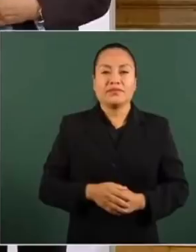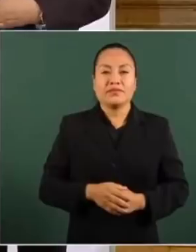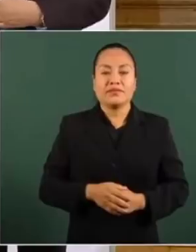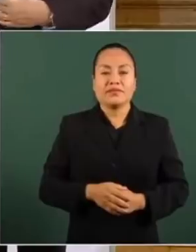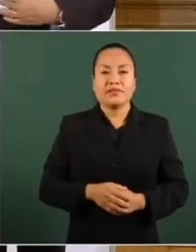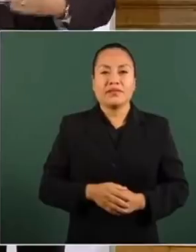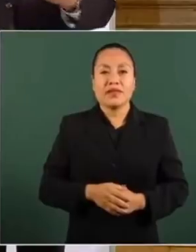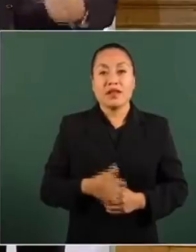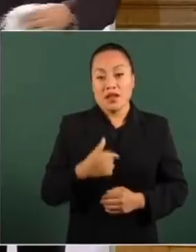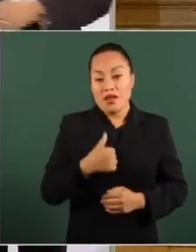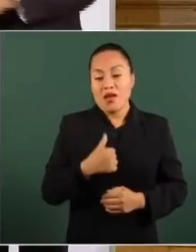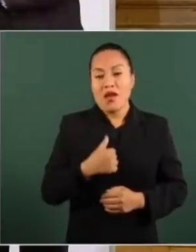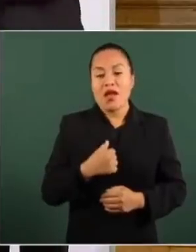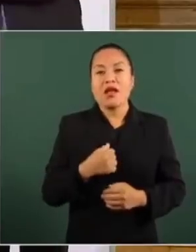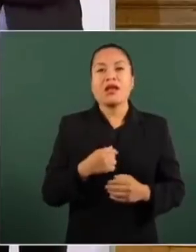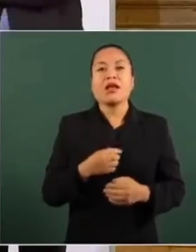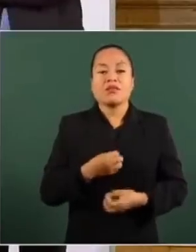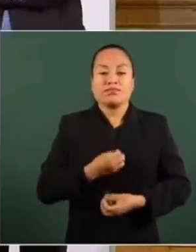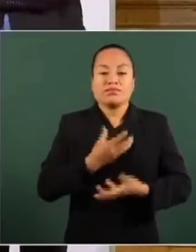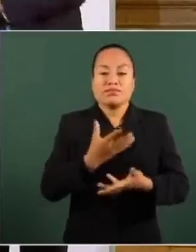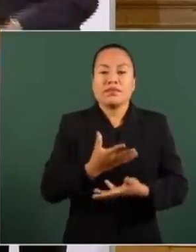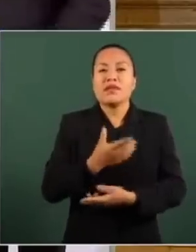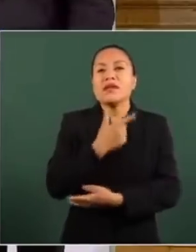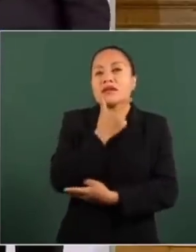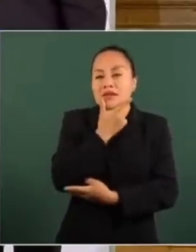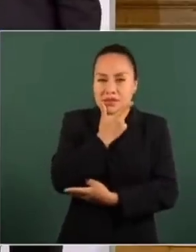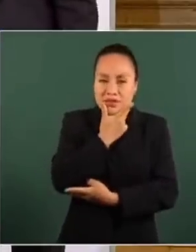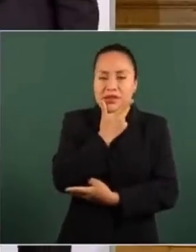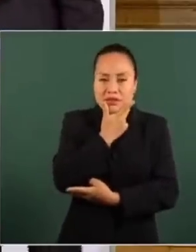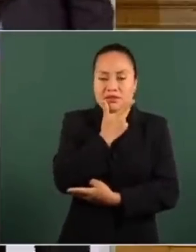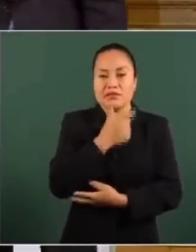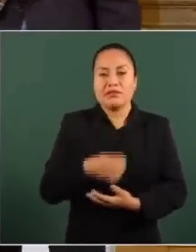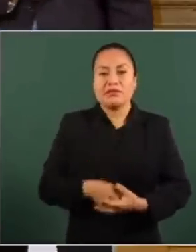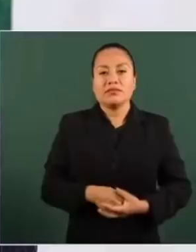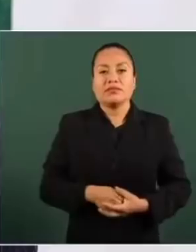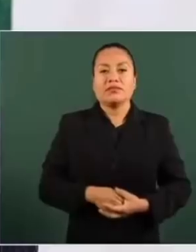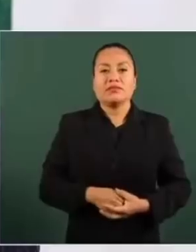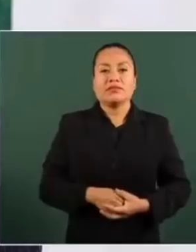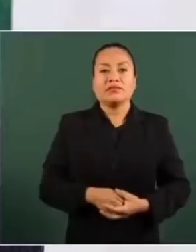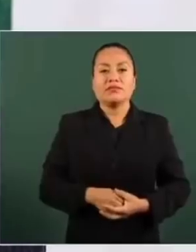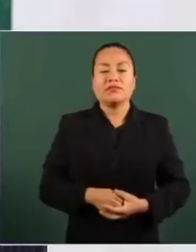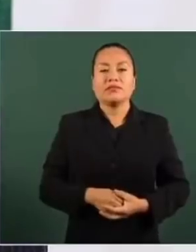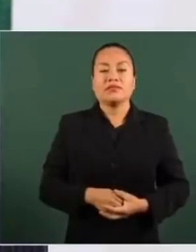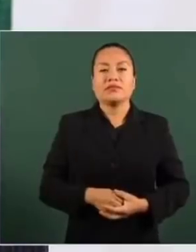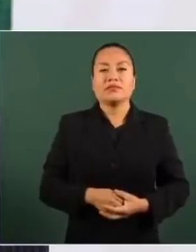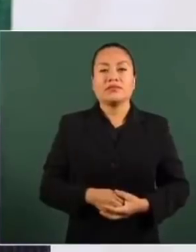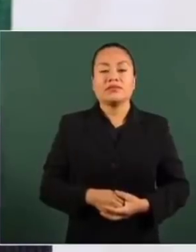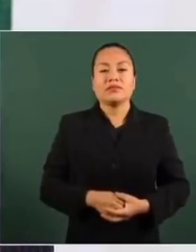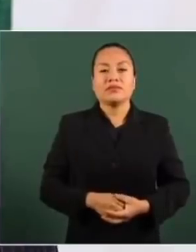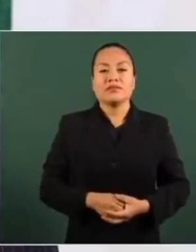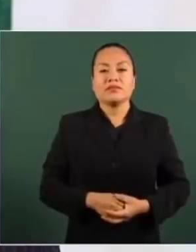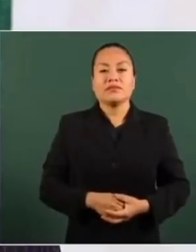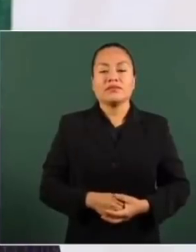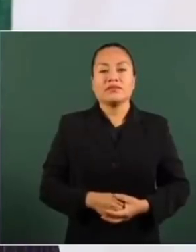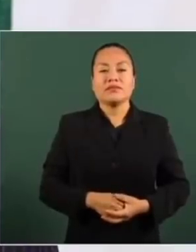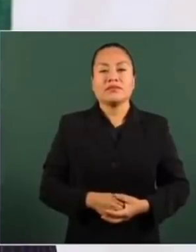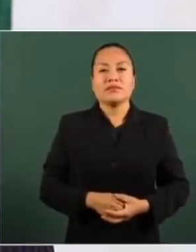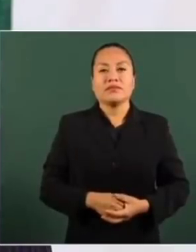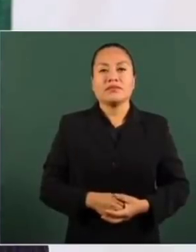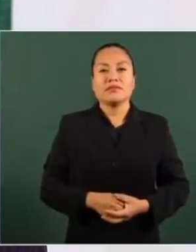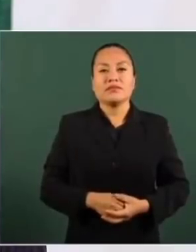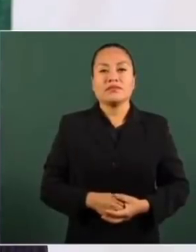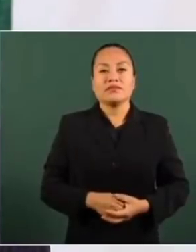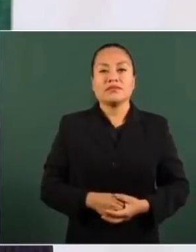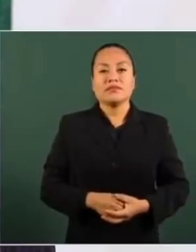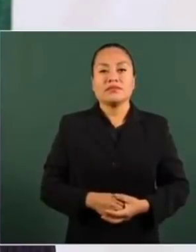así que voy a hablar en inglés. Let me begin by saying Happy Valentine's